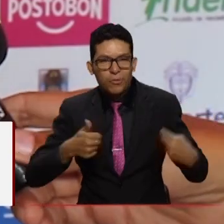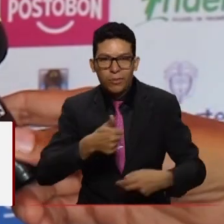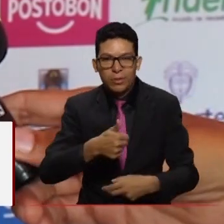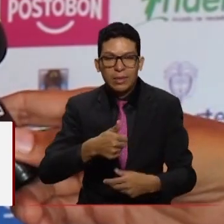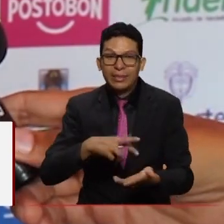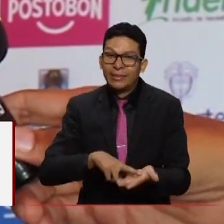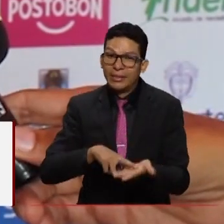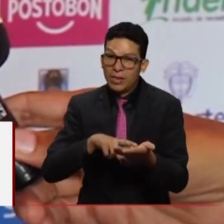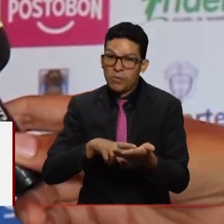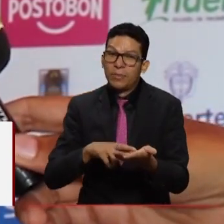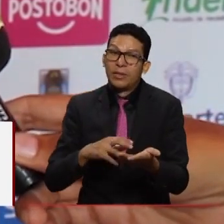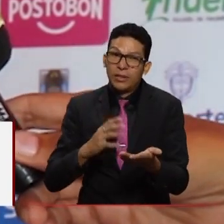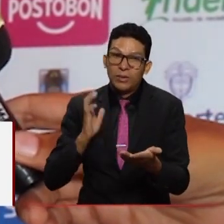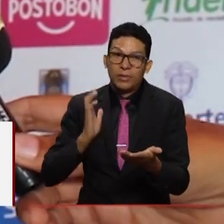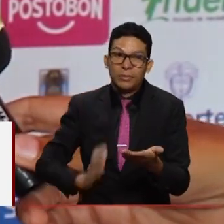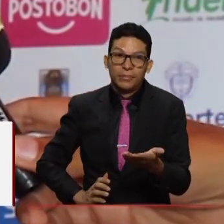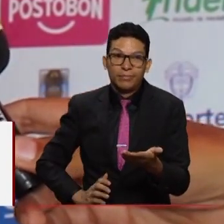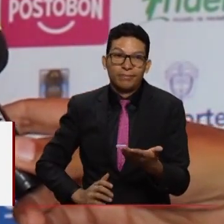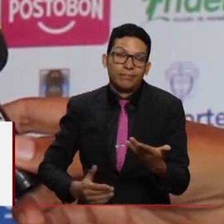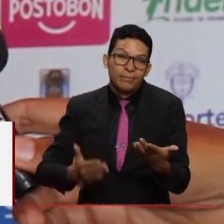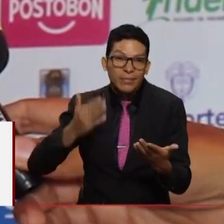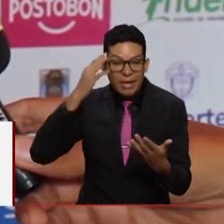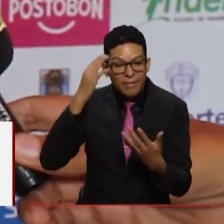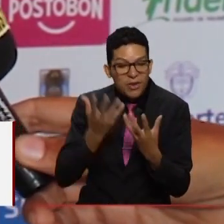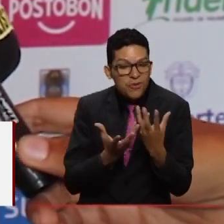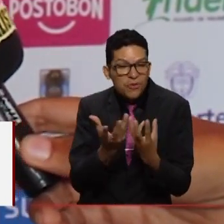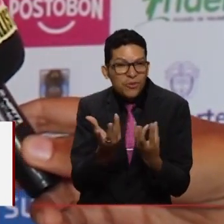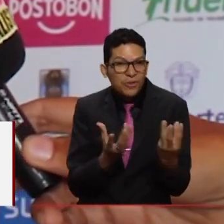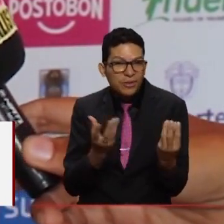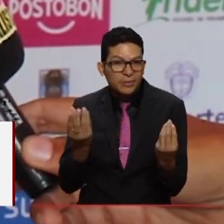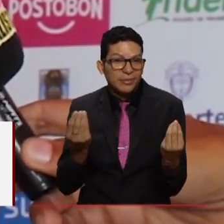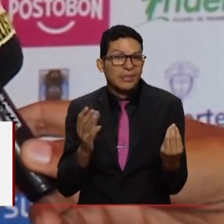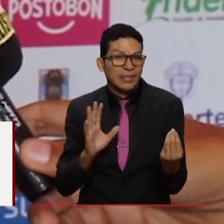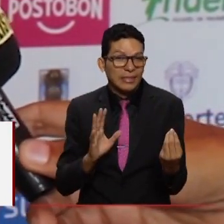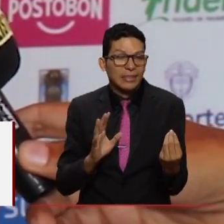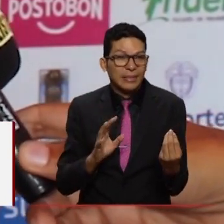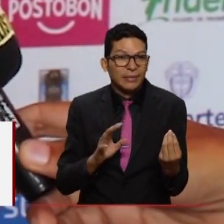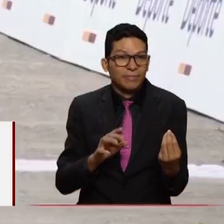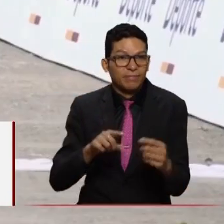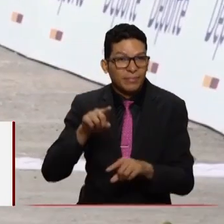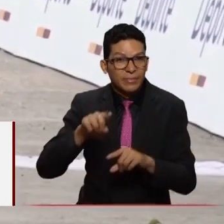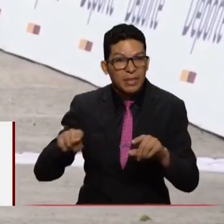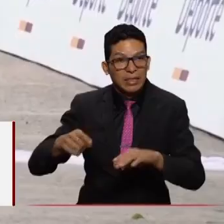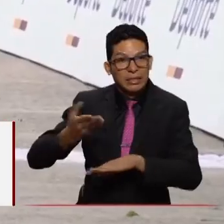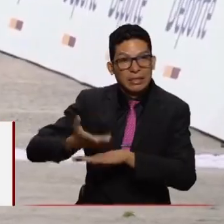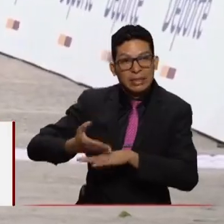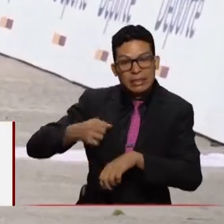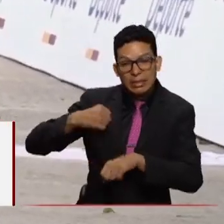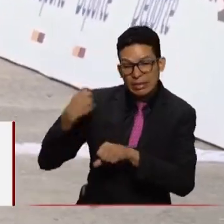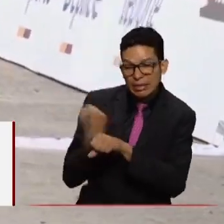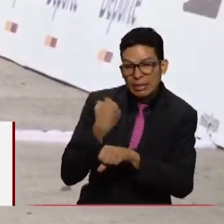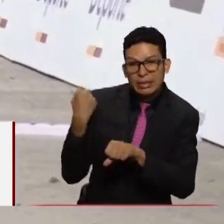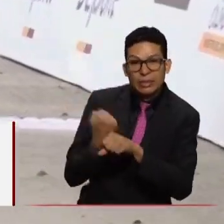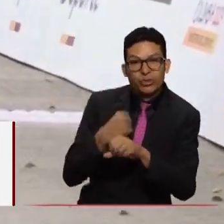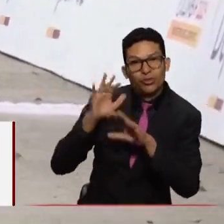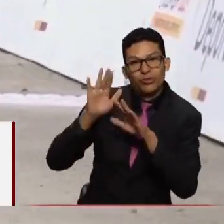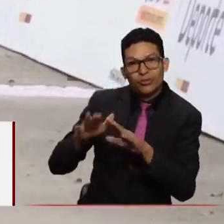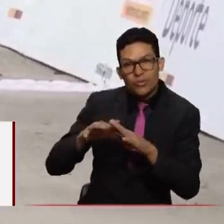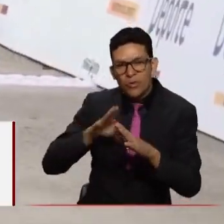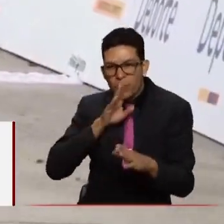comillas recuperamos un poco, ya que los equipos que propusieron el trabajo eran para sus